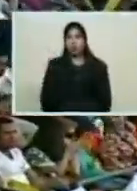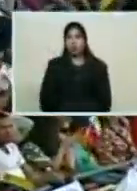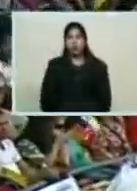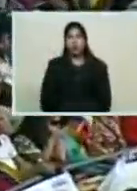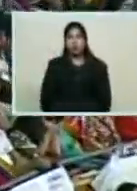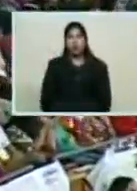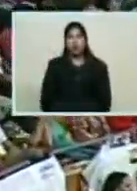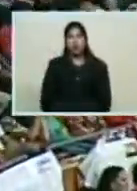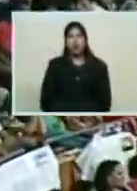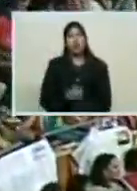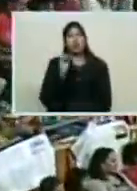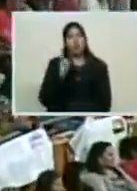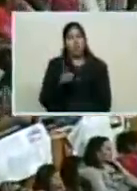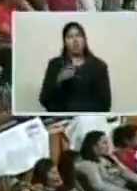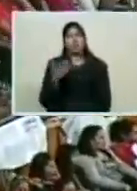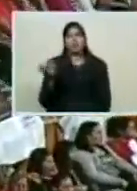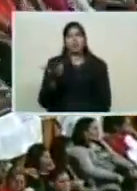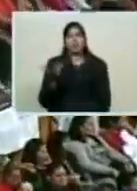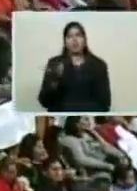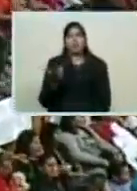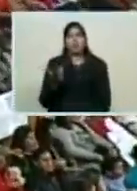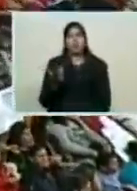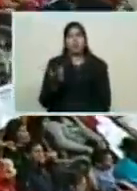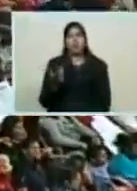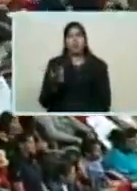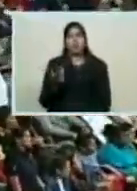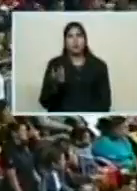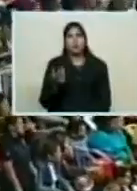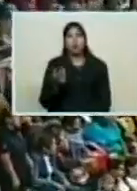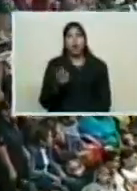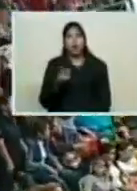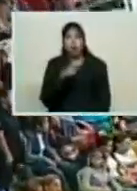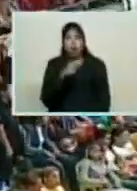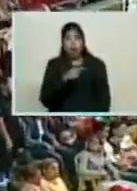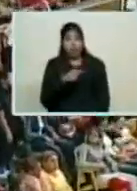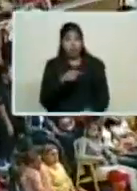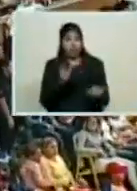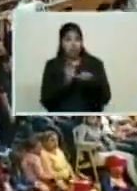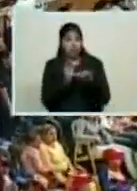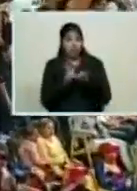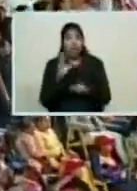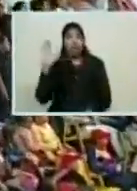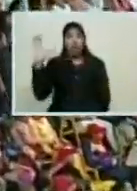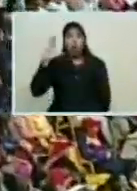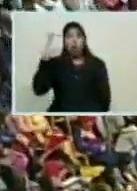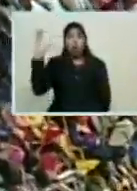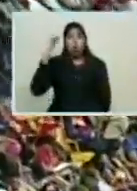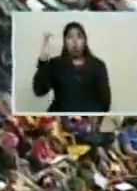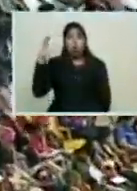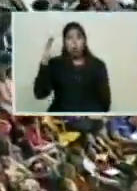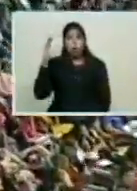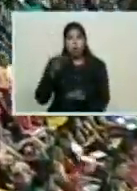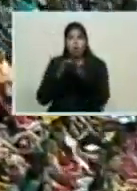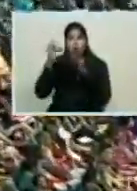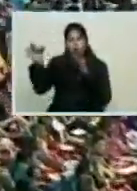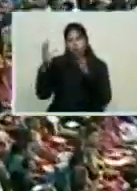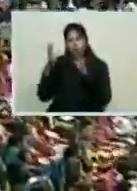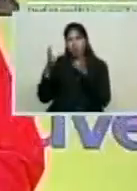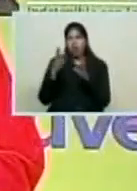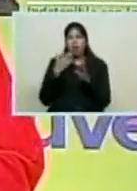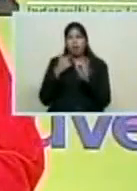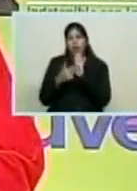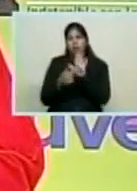Solamente hay que verse en el espejo de lo que pasa en Colombia. No hay que ir muy lejos.